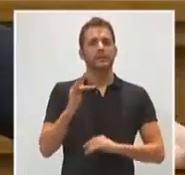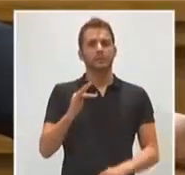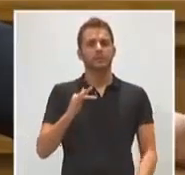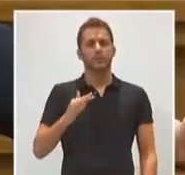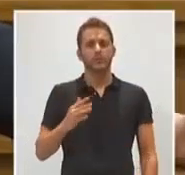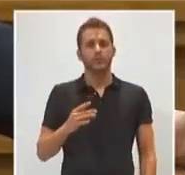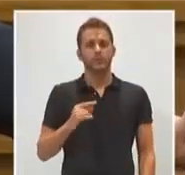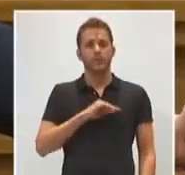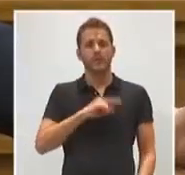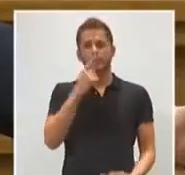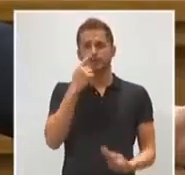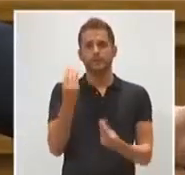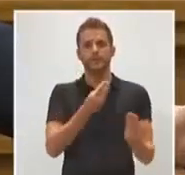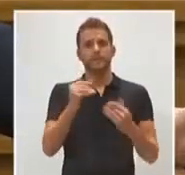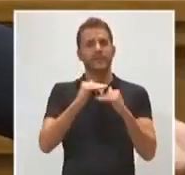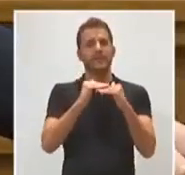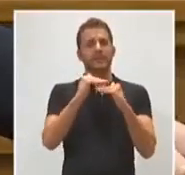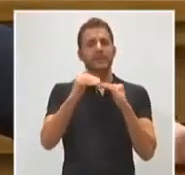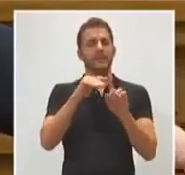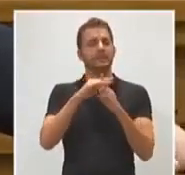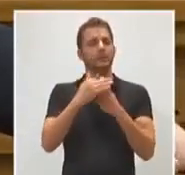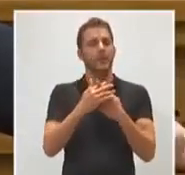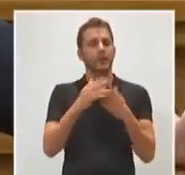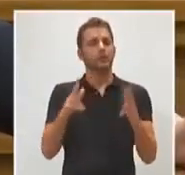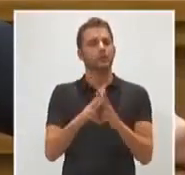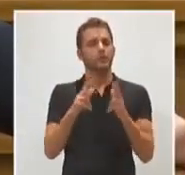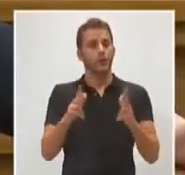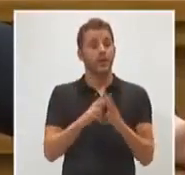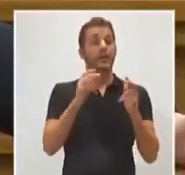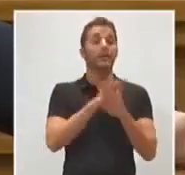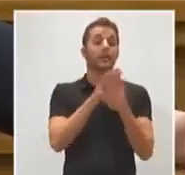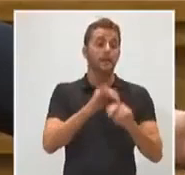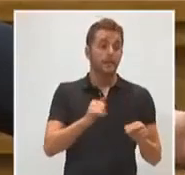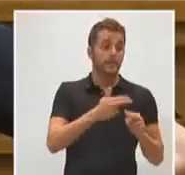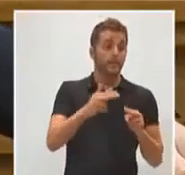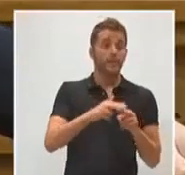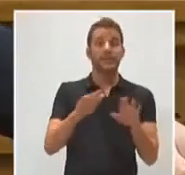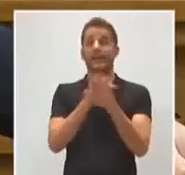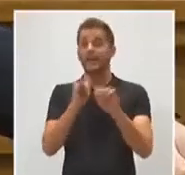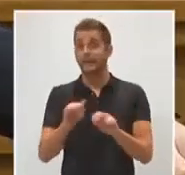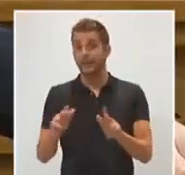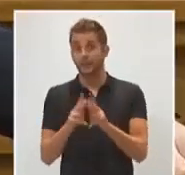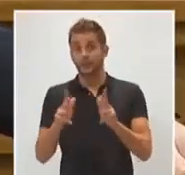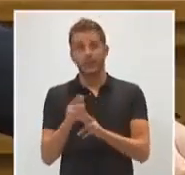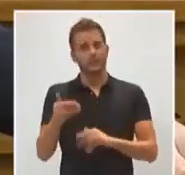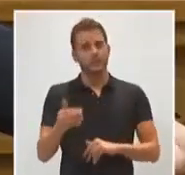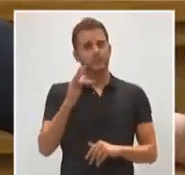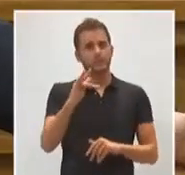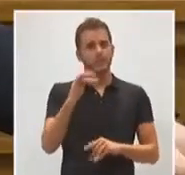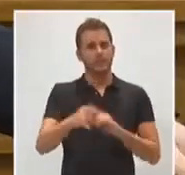y una sensación de estabilidad y de clima social de paz política y de paz social que es determinante para poder invertir